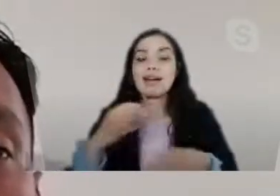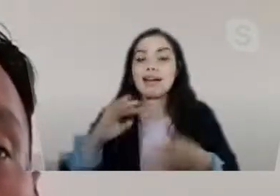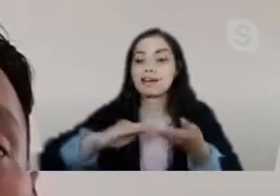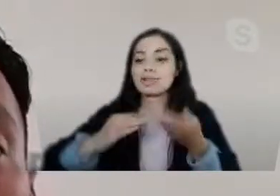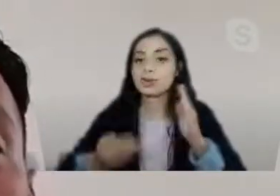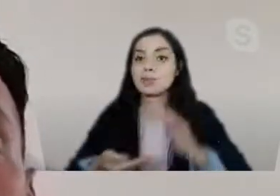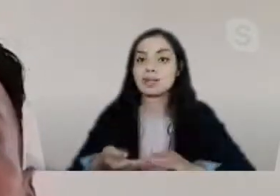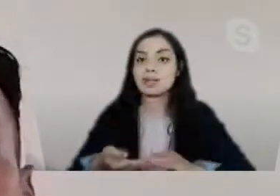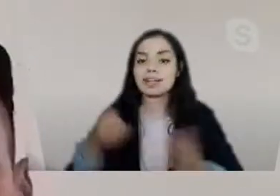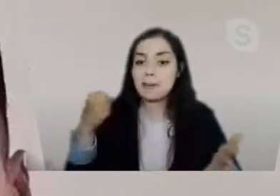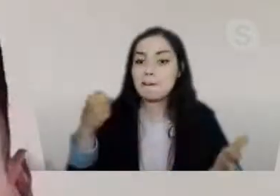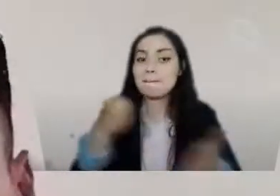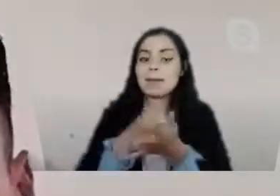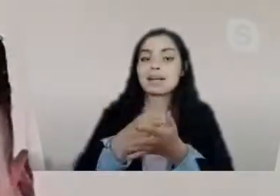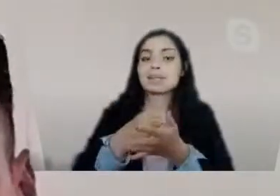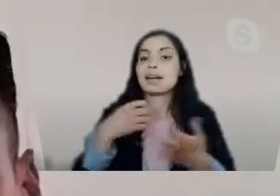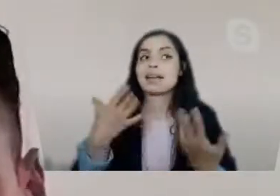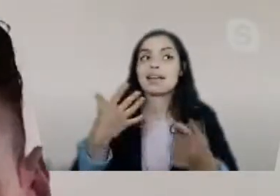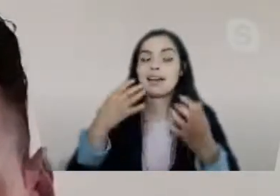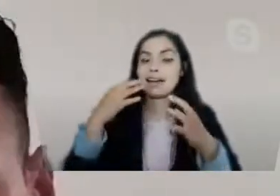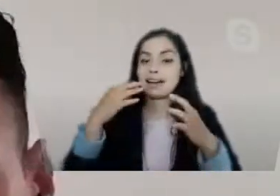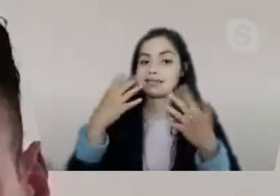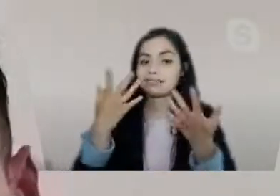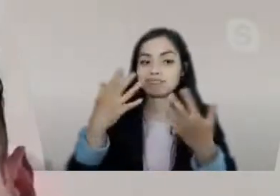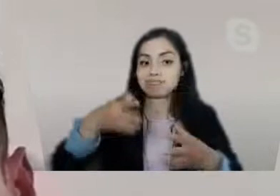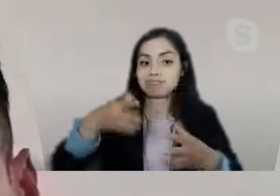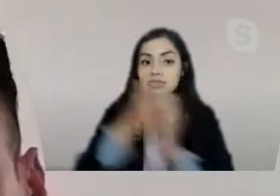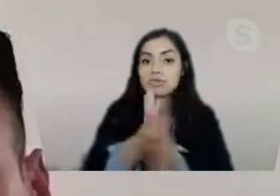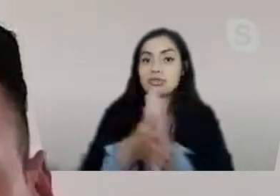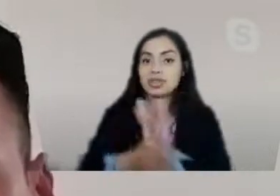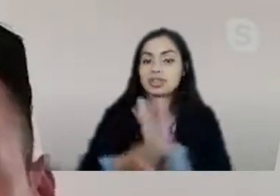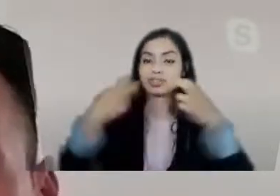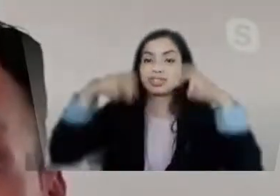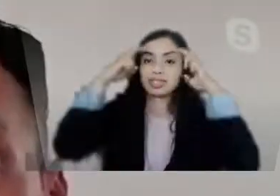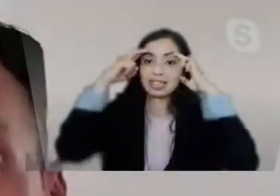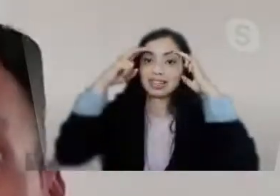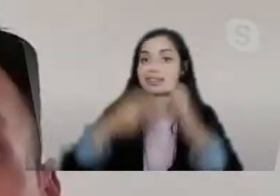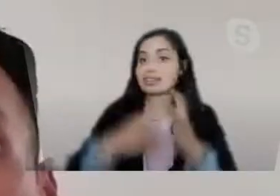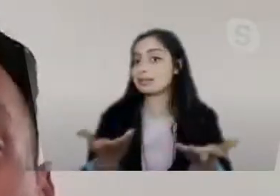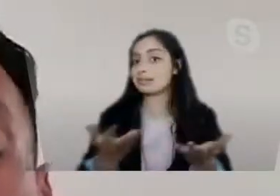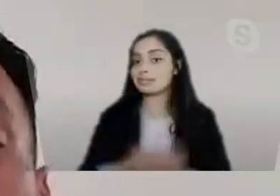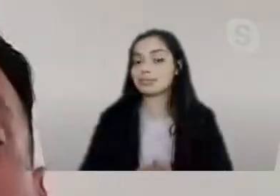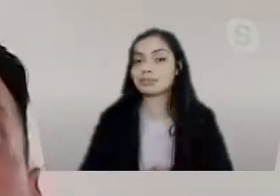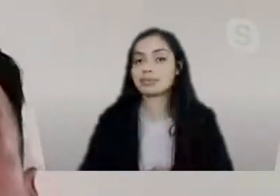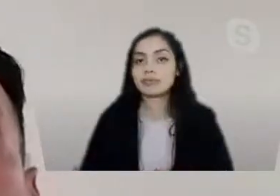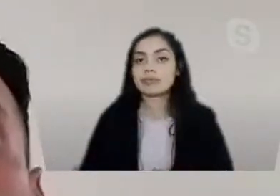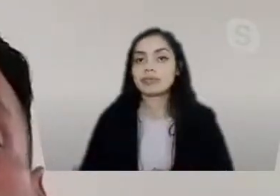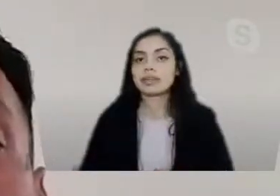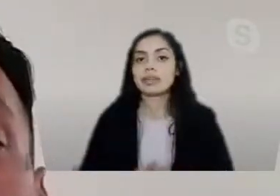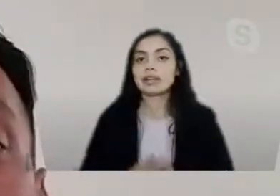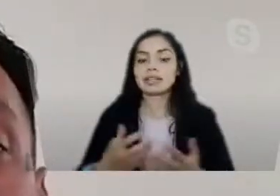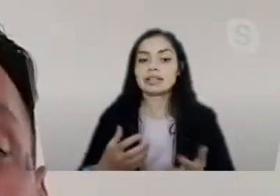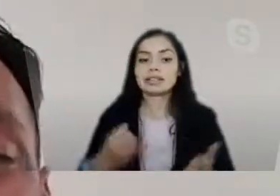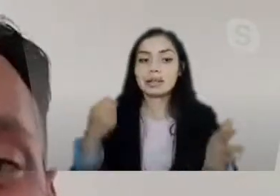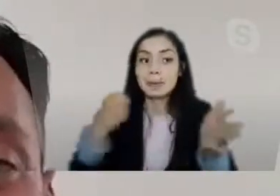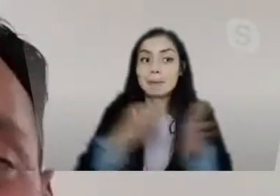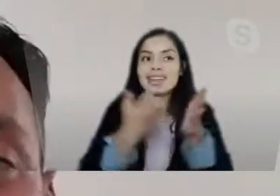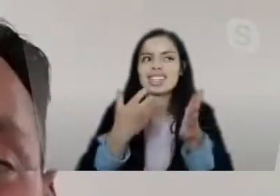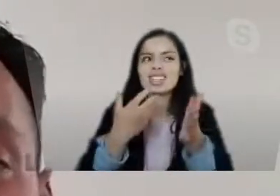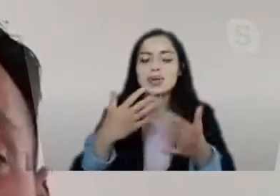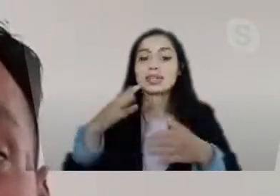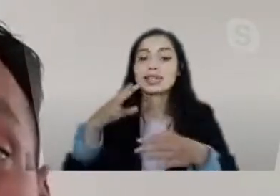la oportunidad de un aprendizaje enorme. Estas expediciones, como la que es a las Cantos y Colores, ayudan a fomentar una cultura de